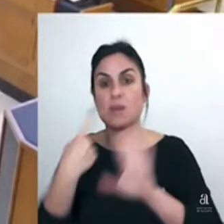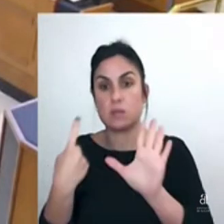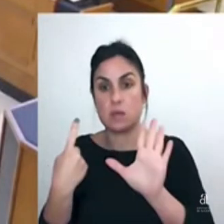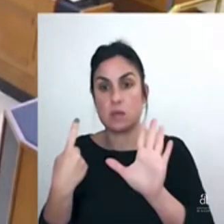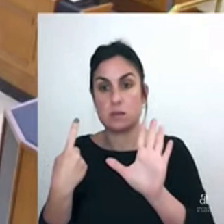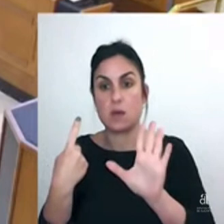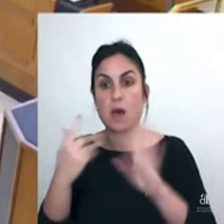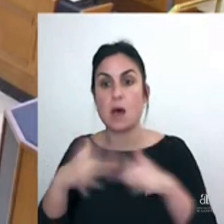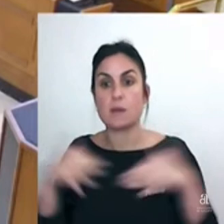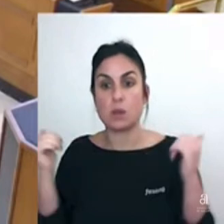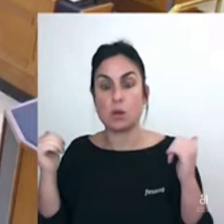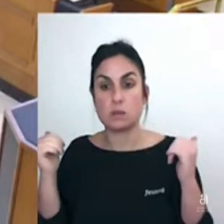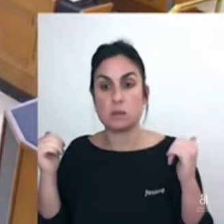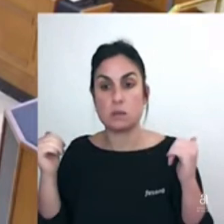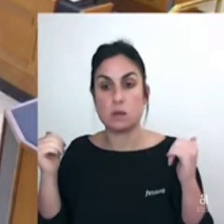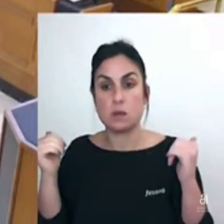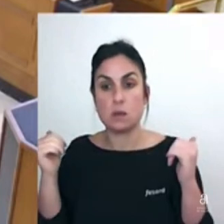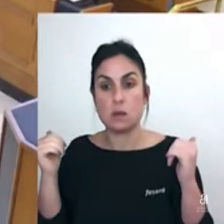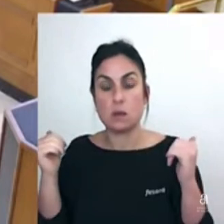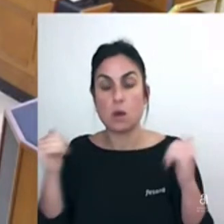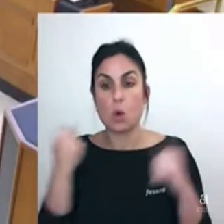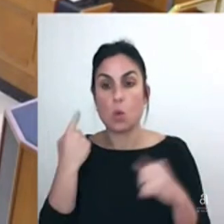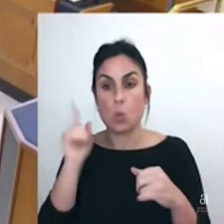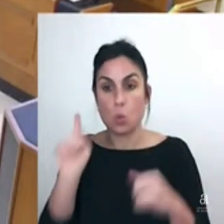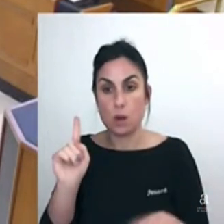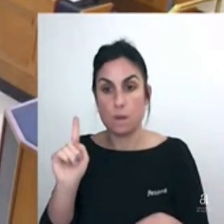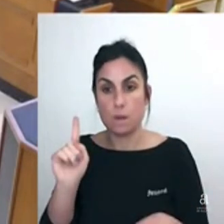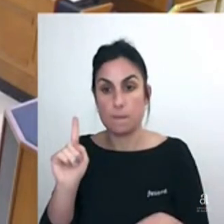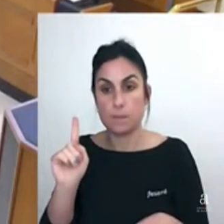¿Abstenciones? 1. ¿Votos en contra?